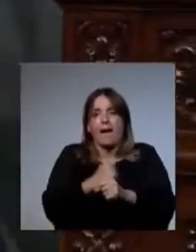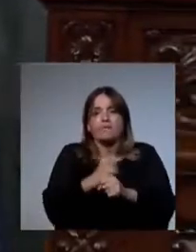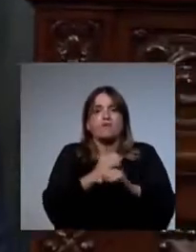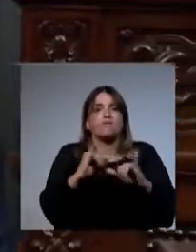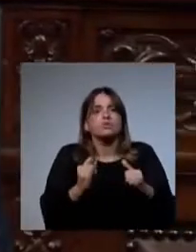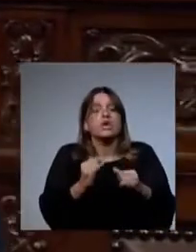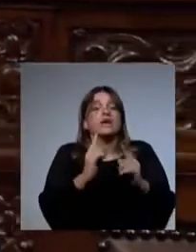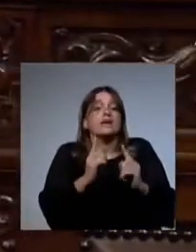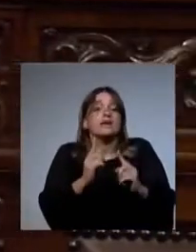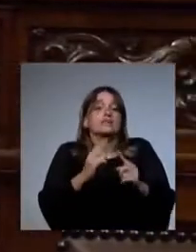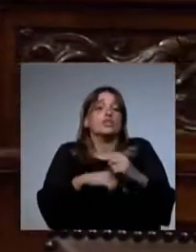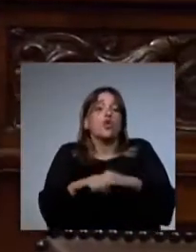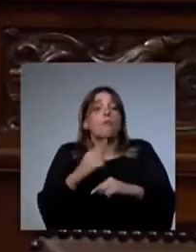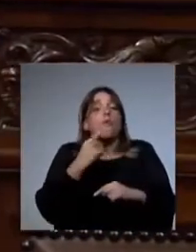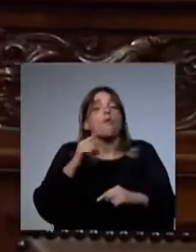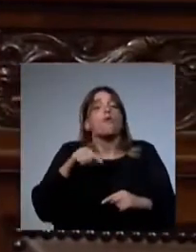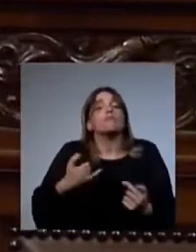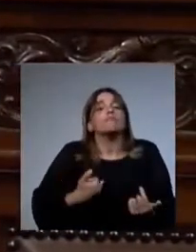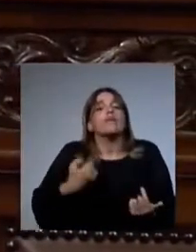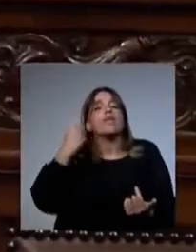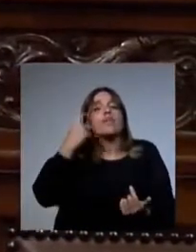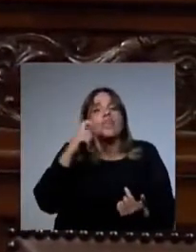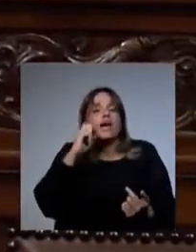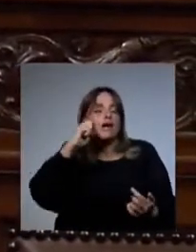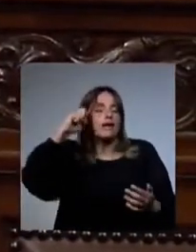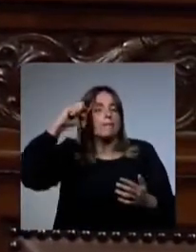en ideas y planes presentados